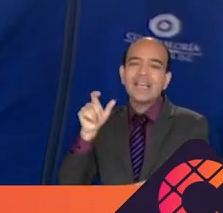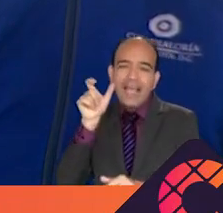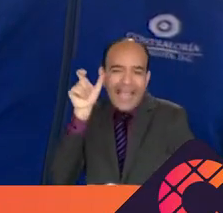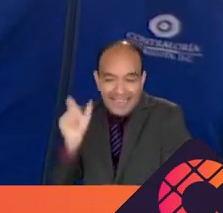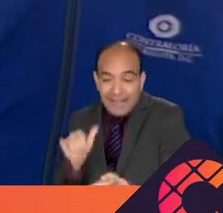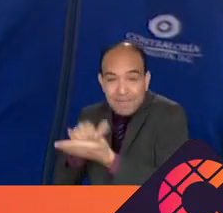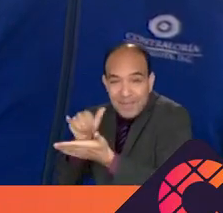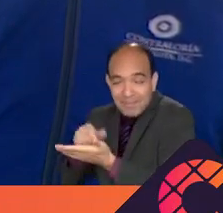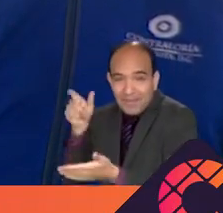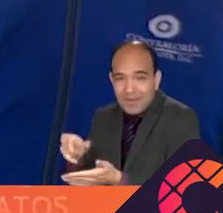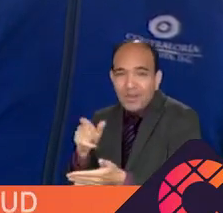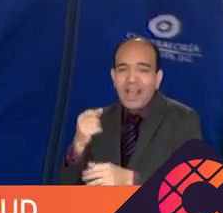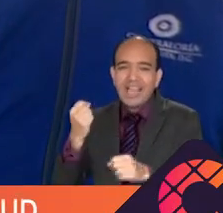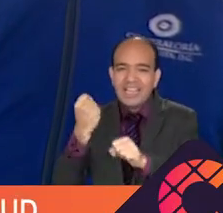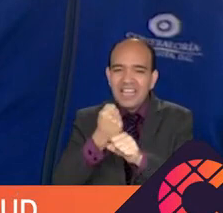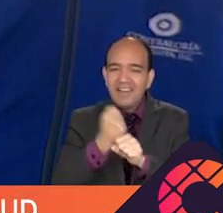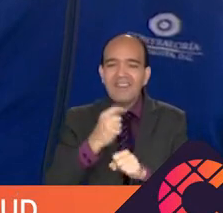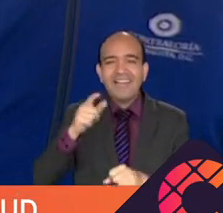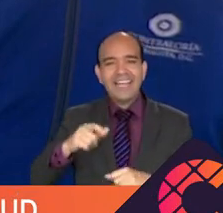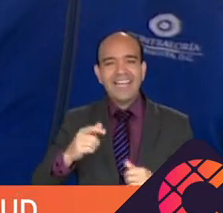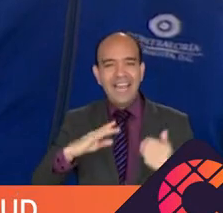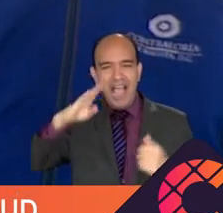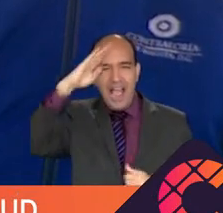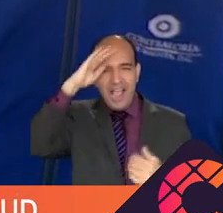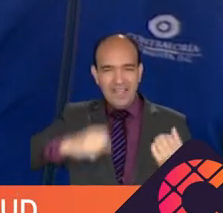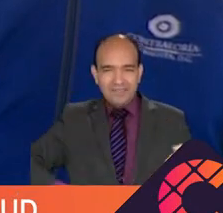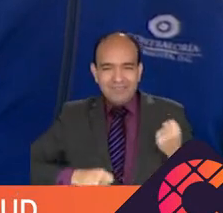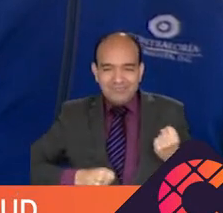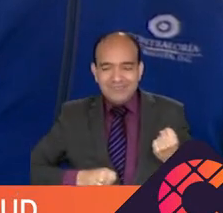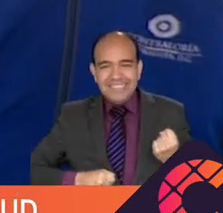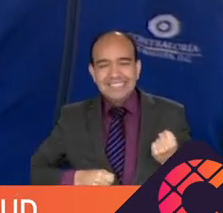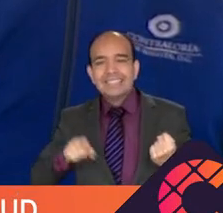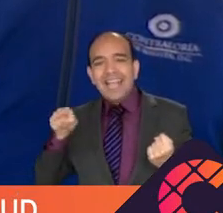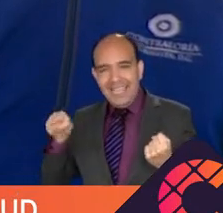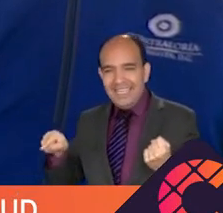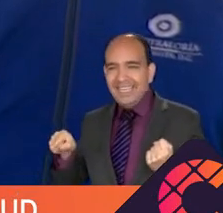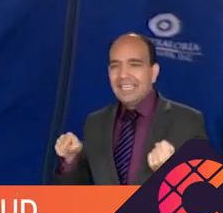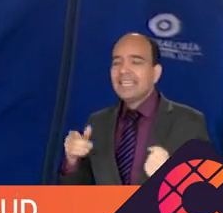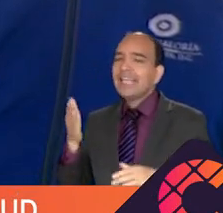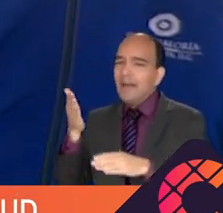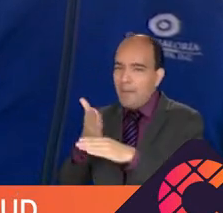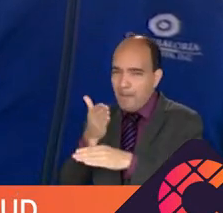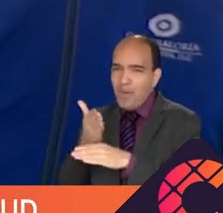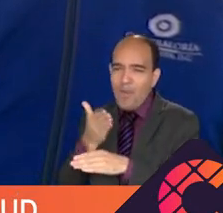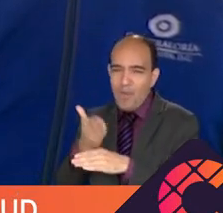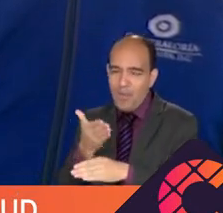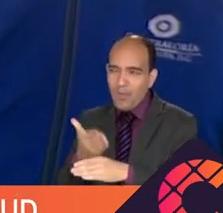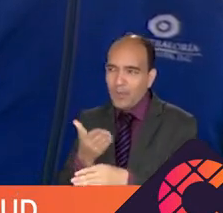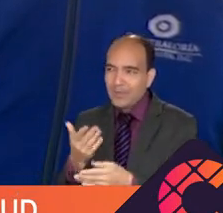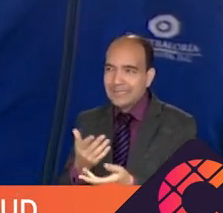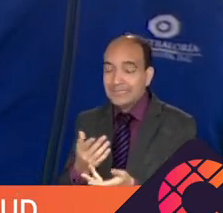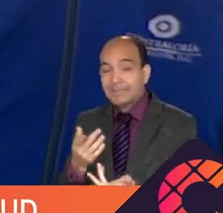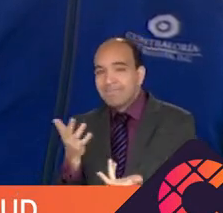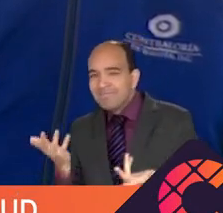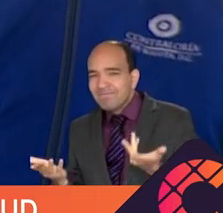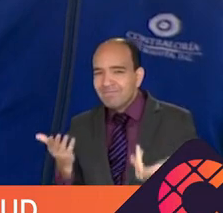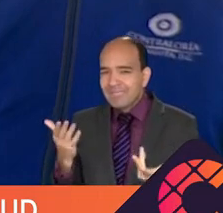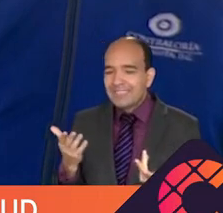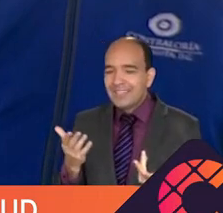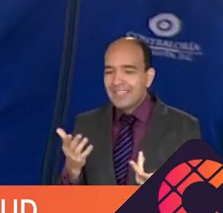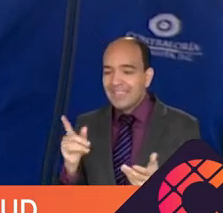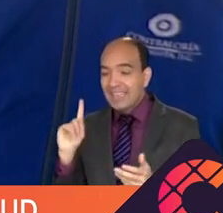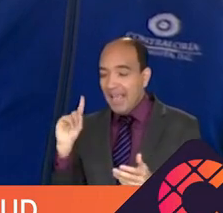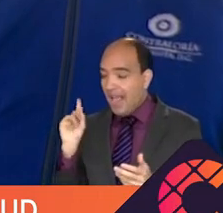2017 y le asisten dudas a la fiscalía decide el 2017 a esta fecha sigue siendo un